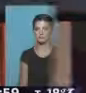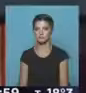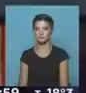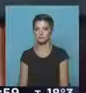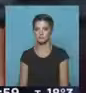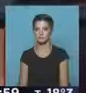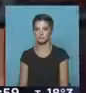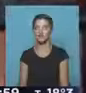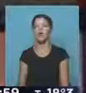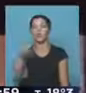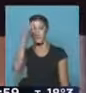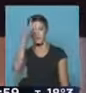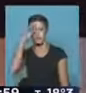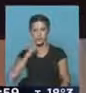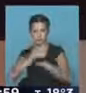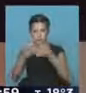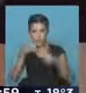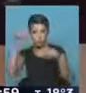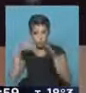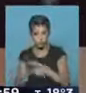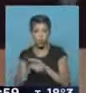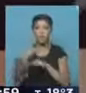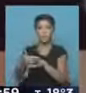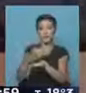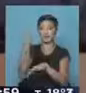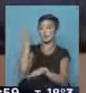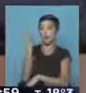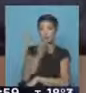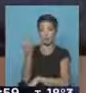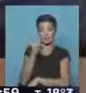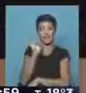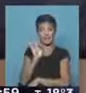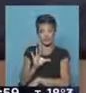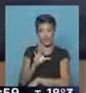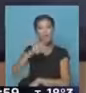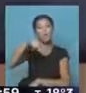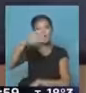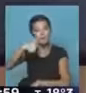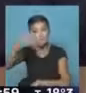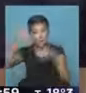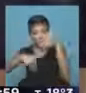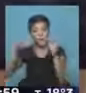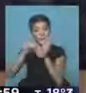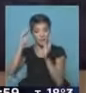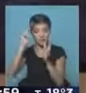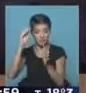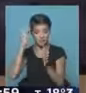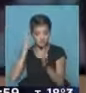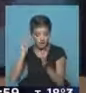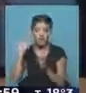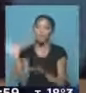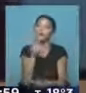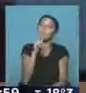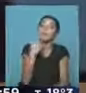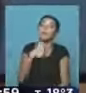Con extremas medidas de seguridad luego del atentado en la Champs-Élysées del jueves, mañana Francia va a las urnas. Todo indica que, como es la tradición,